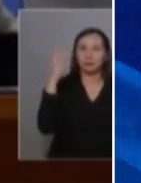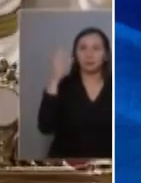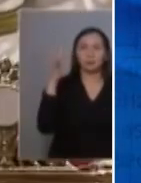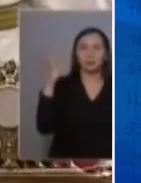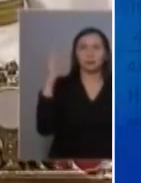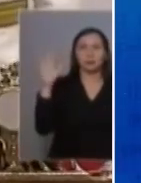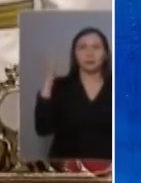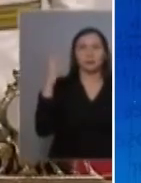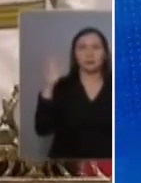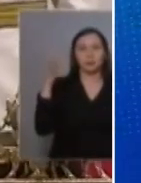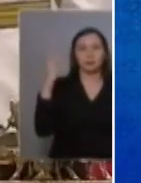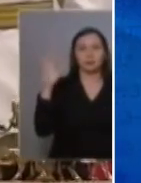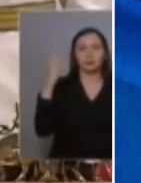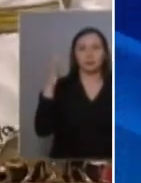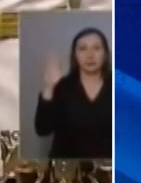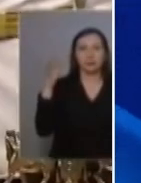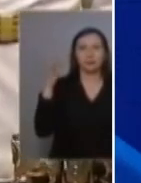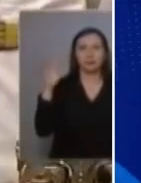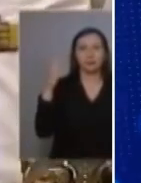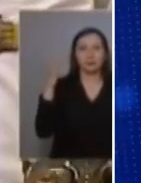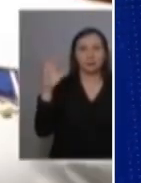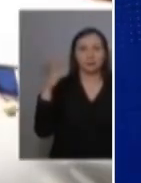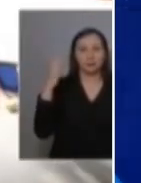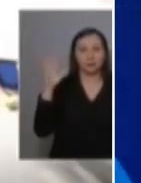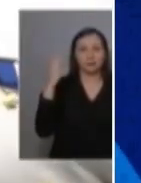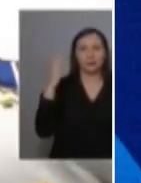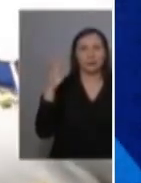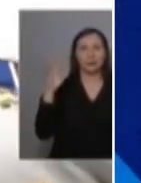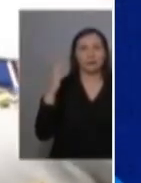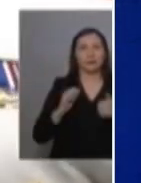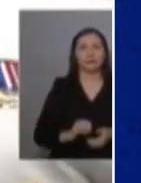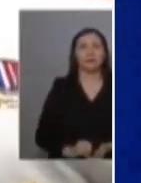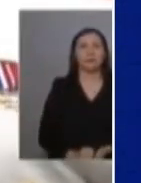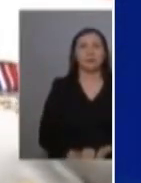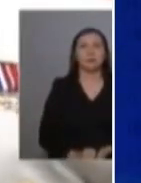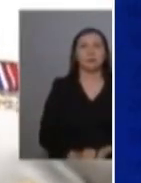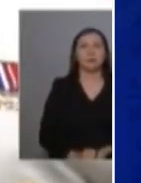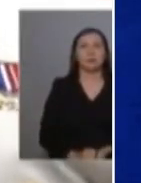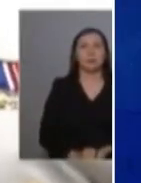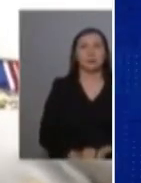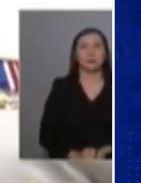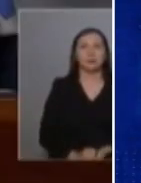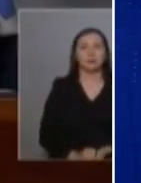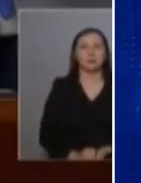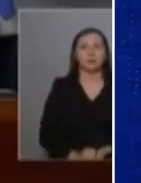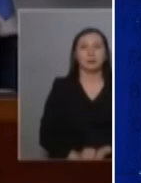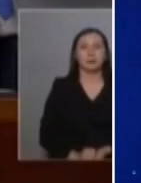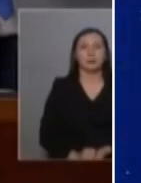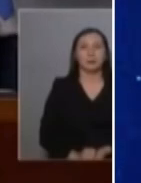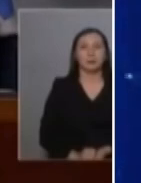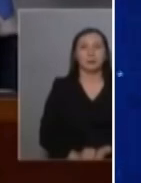derecha. No le dieron participación. El resultado fue que La constitución que redactaron